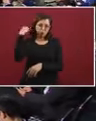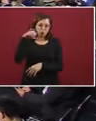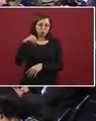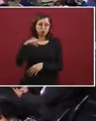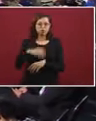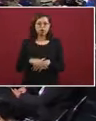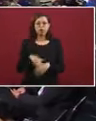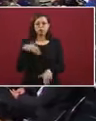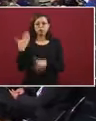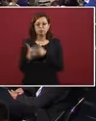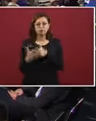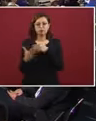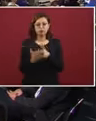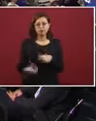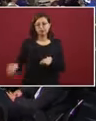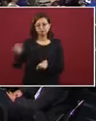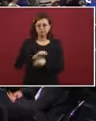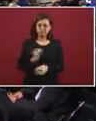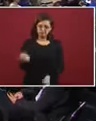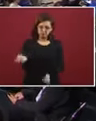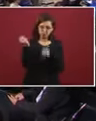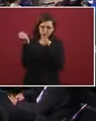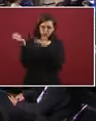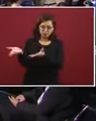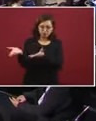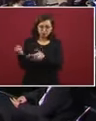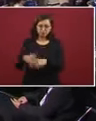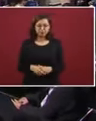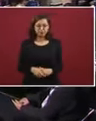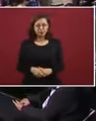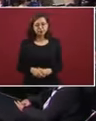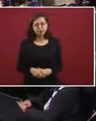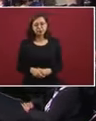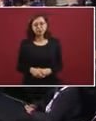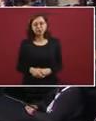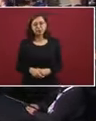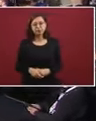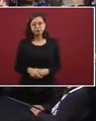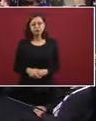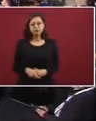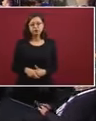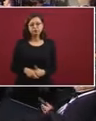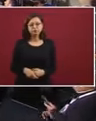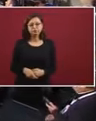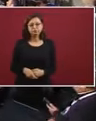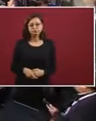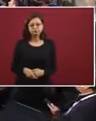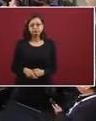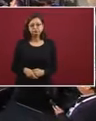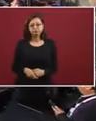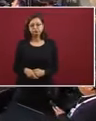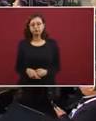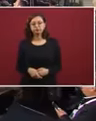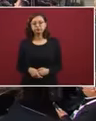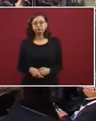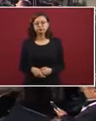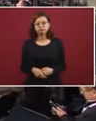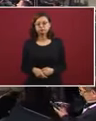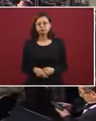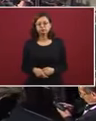la semana próxima. También vamos a informar sobre el avance, es